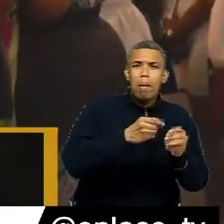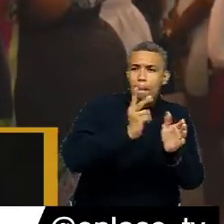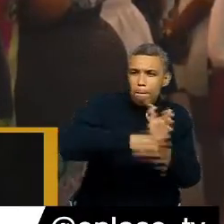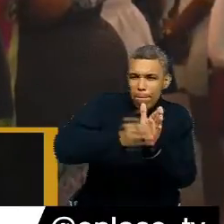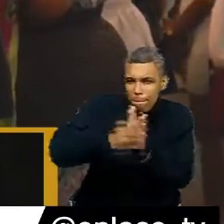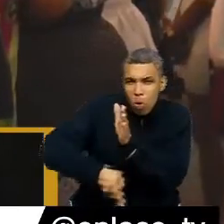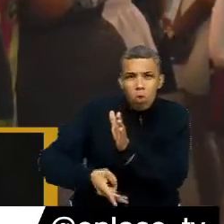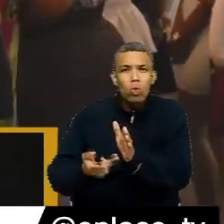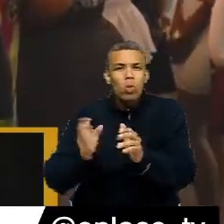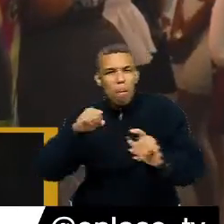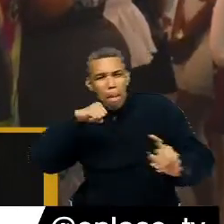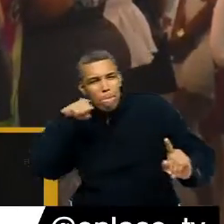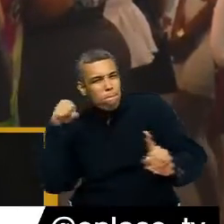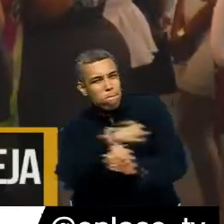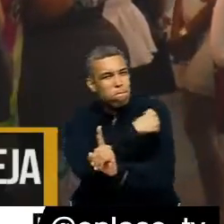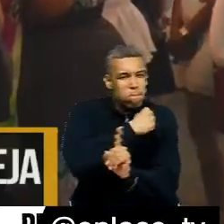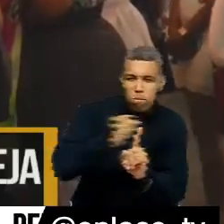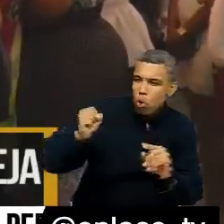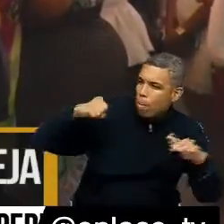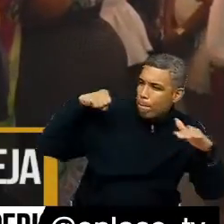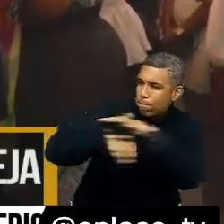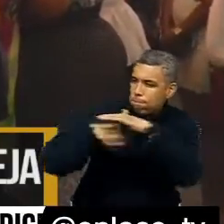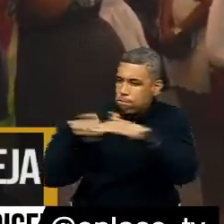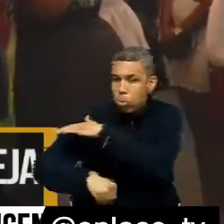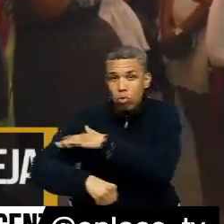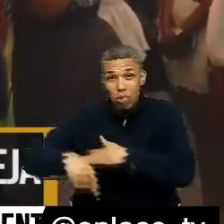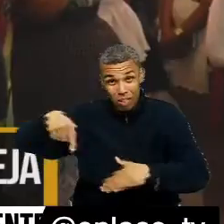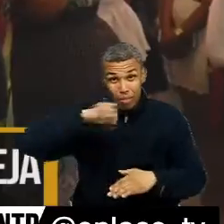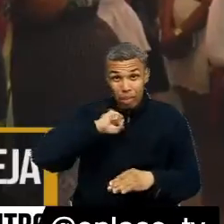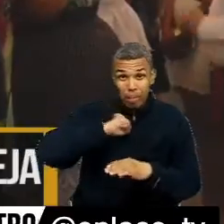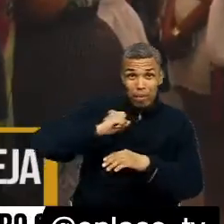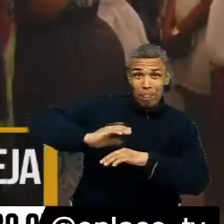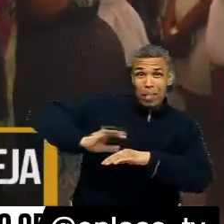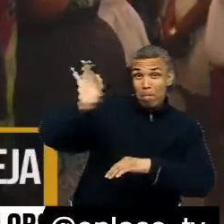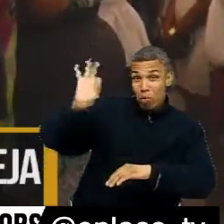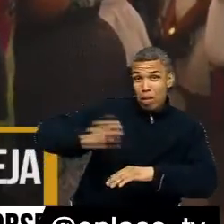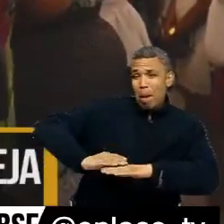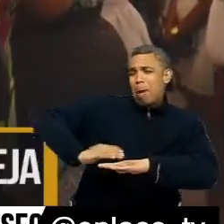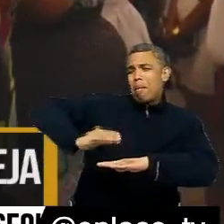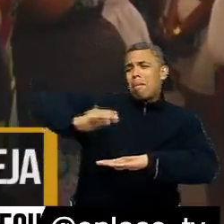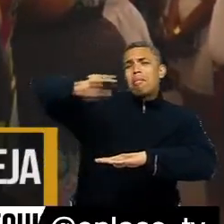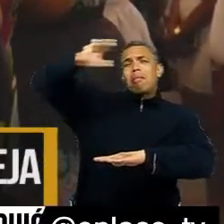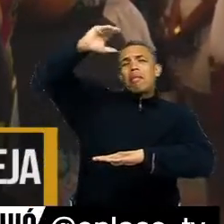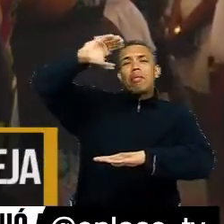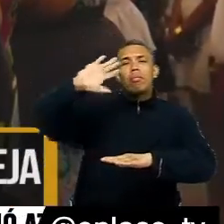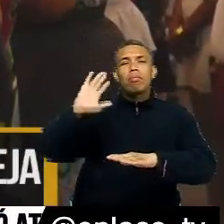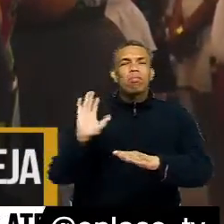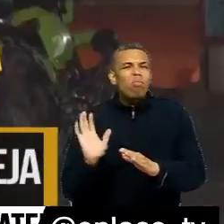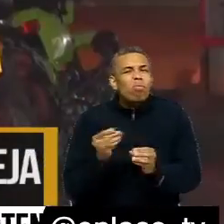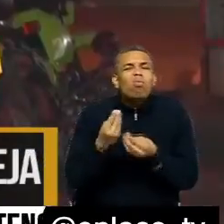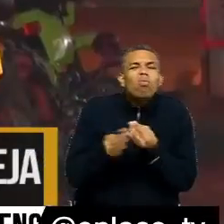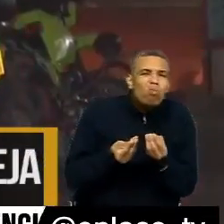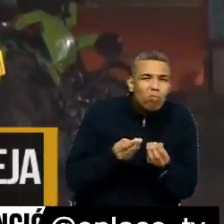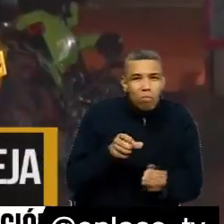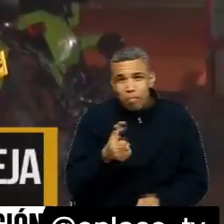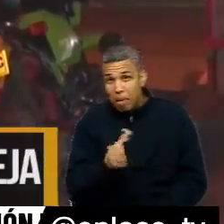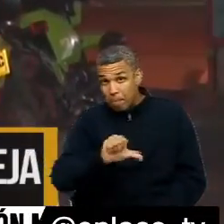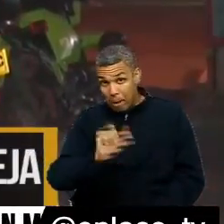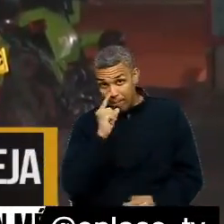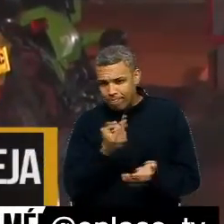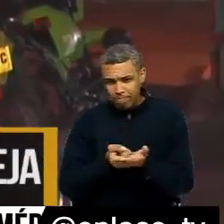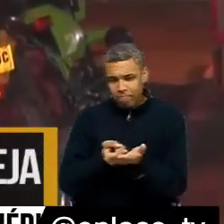porque pues se ha hecho una gran labor este año, sobre todo en el tema del homicidio. Mencionó que si bien se ha registrado el descenso en las cifras por homicidios,